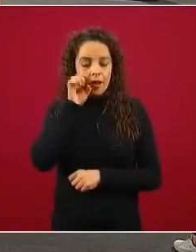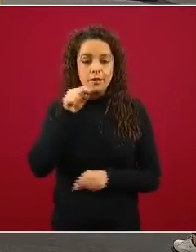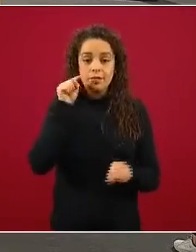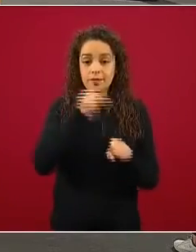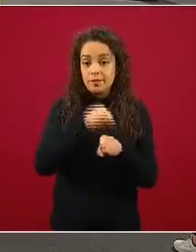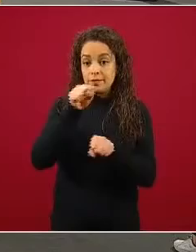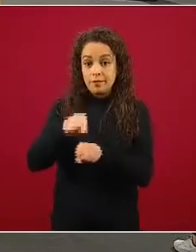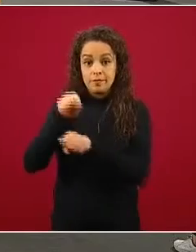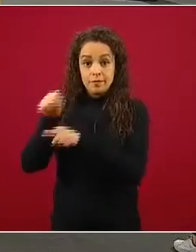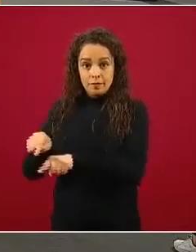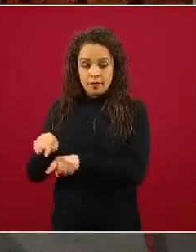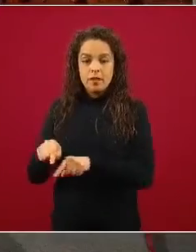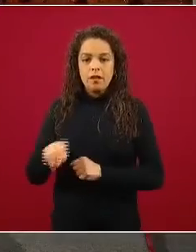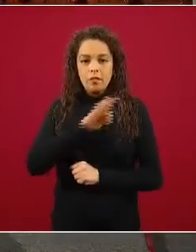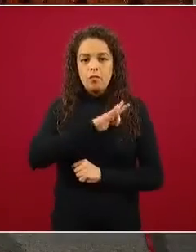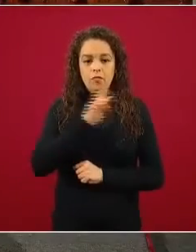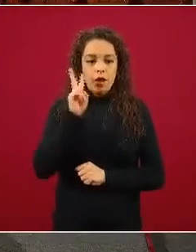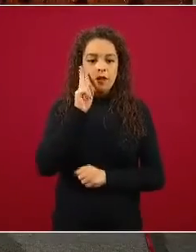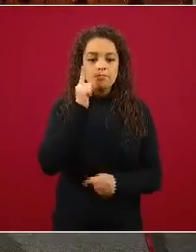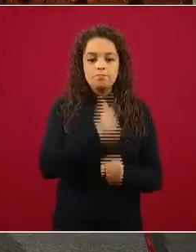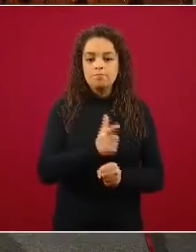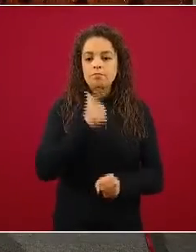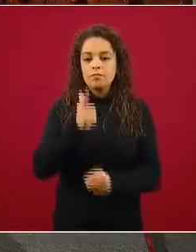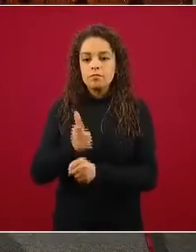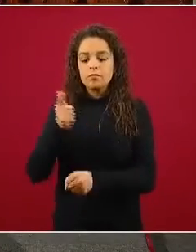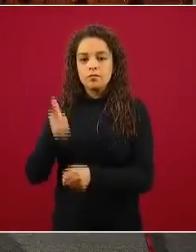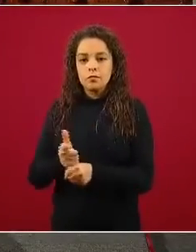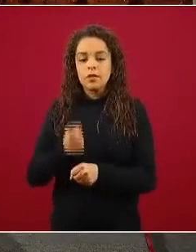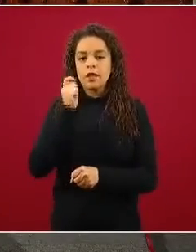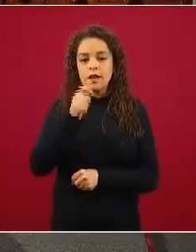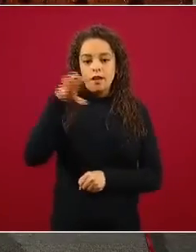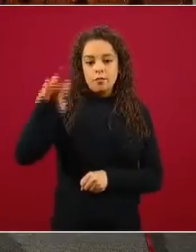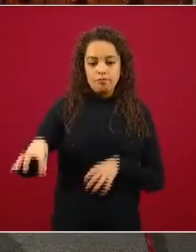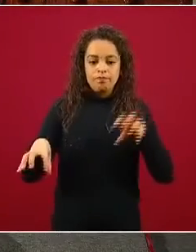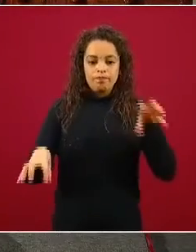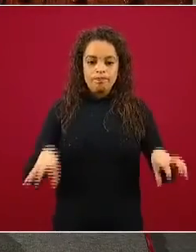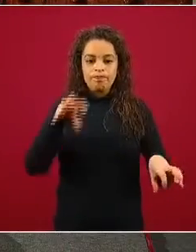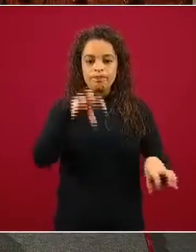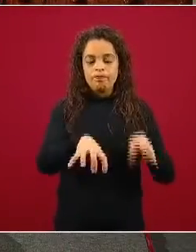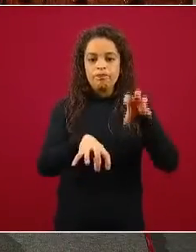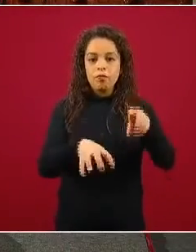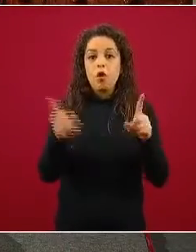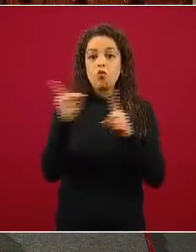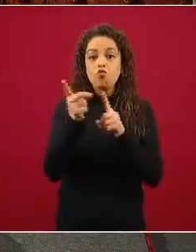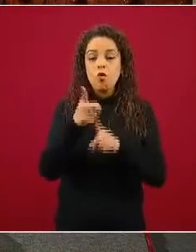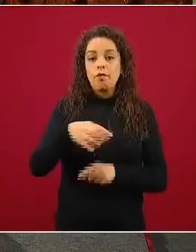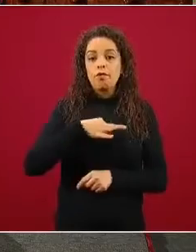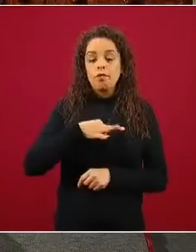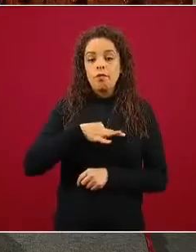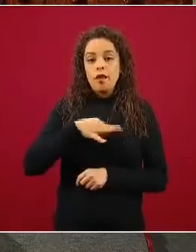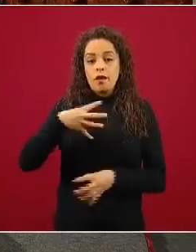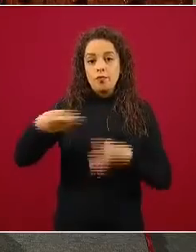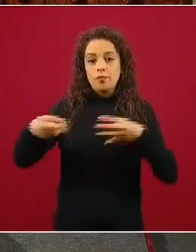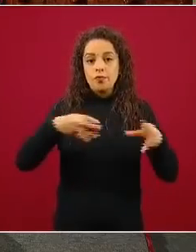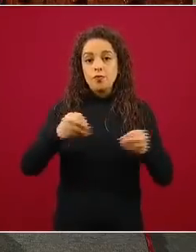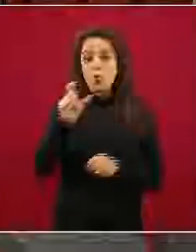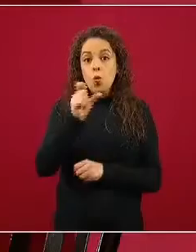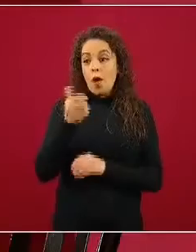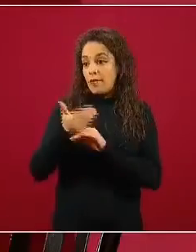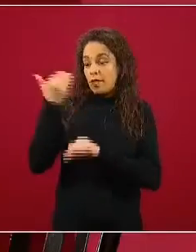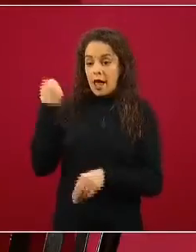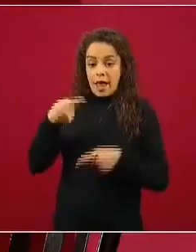de que pudiéramos empezar a reconocer los patrones focalizados que tiene la epidemia desde el inicio. Lo cierto es